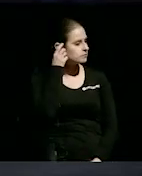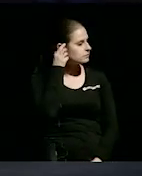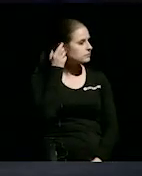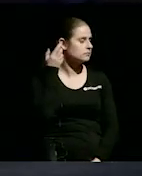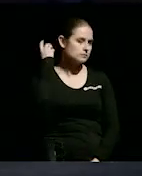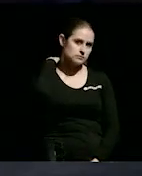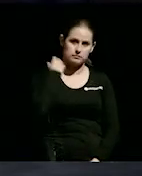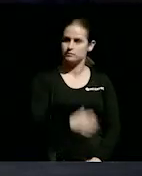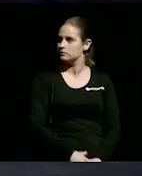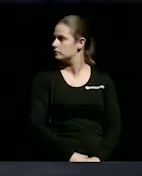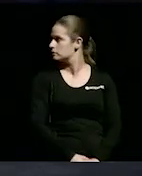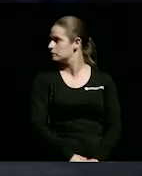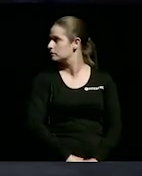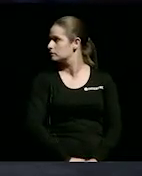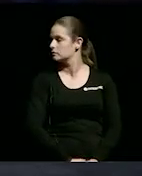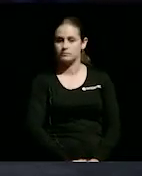Aquí en el centro tenemos...